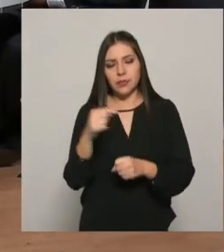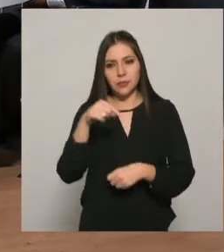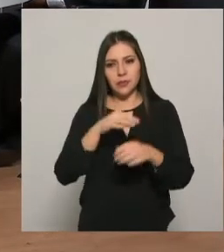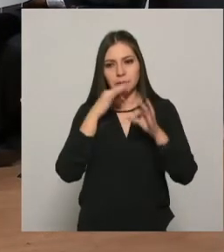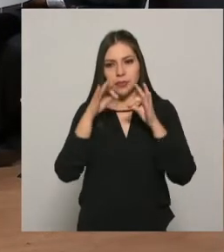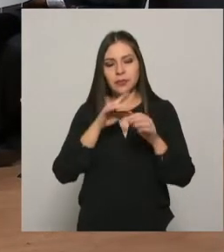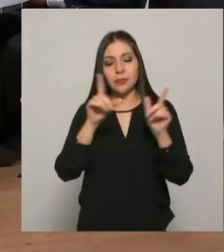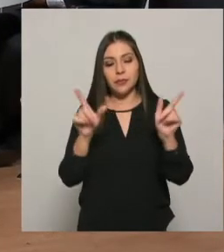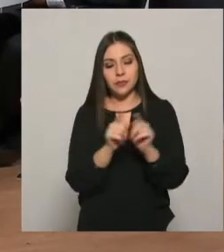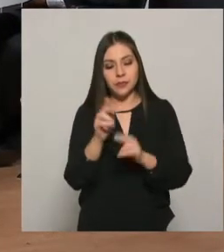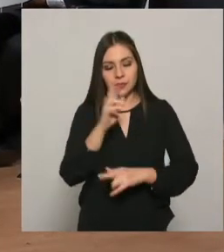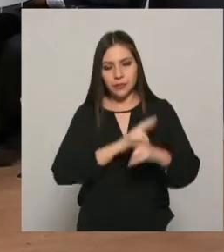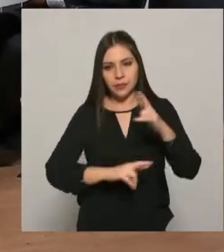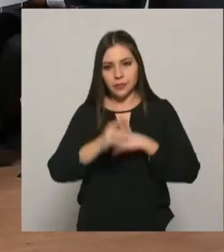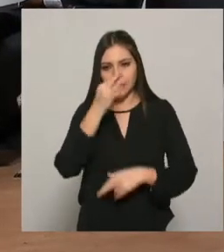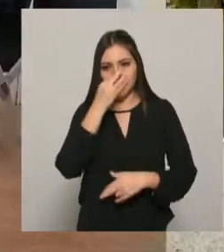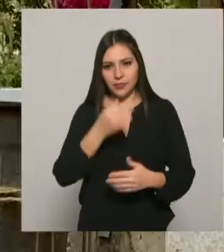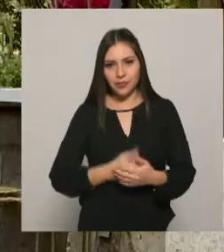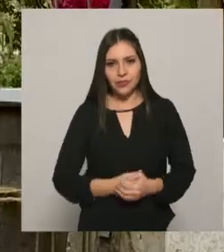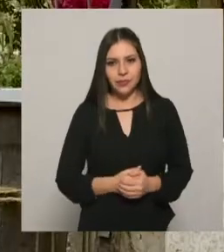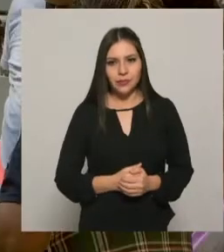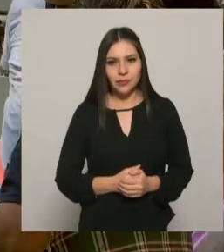perder. Después de la pausa ya volvemos.